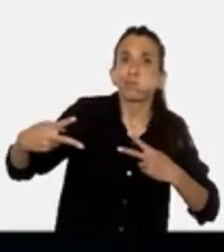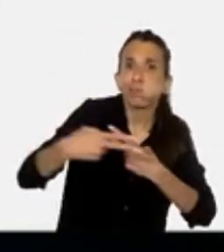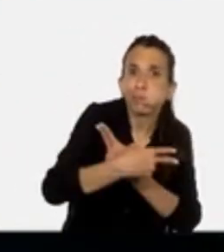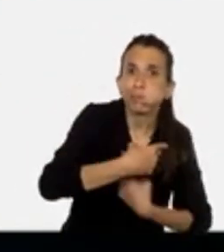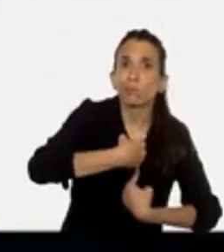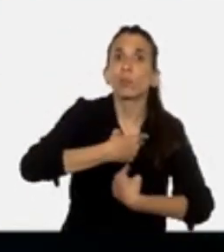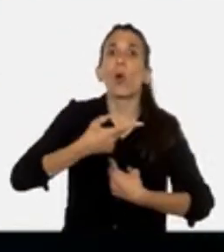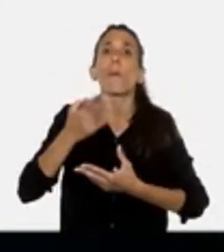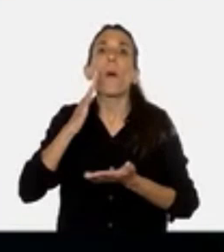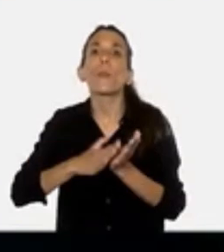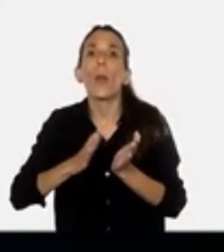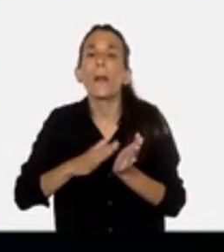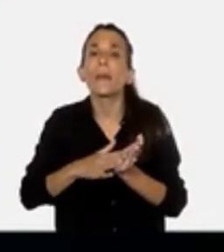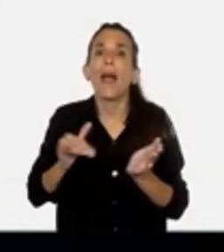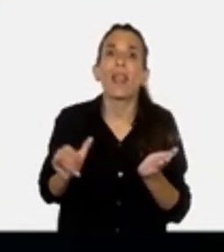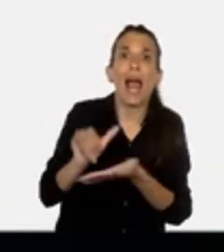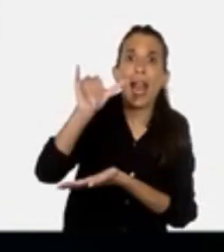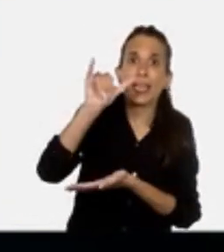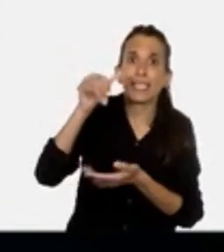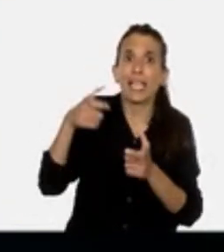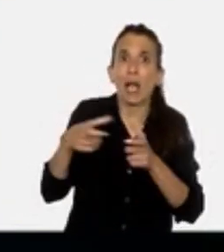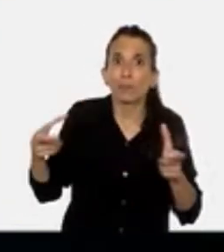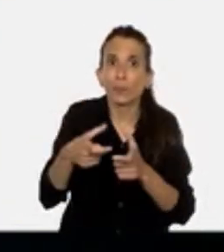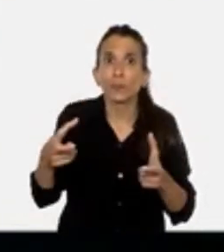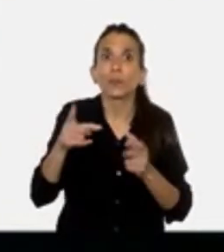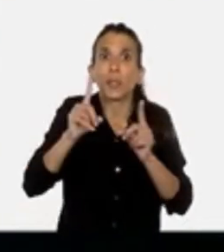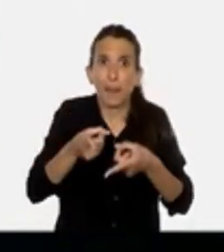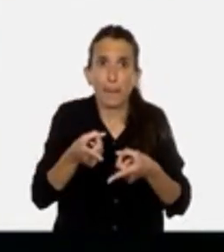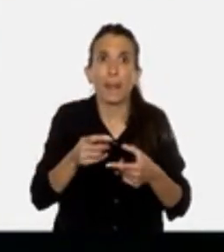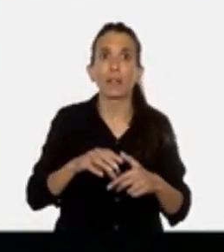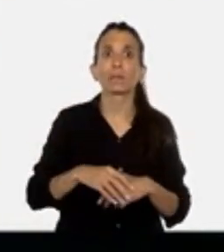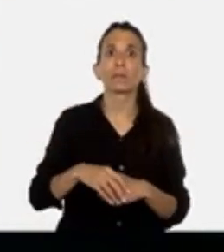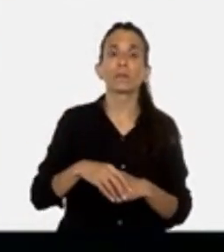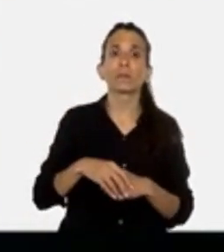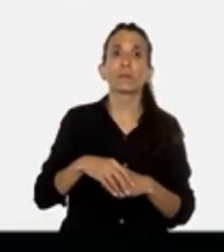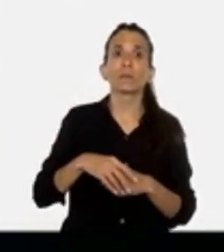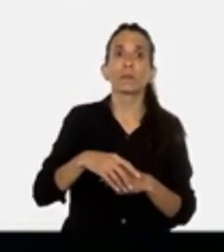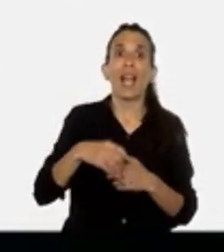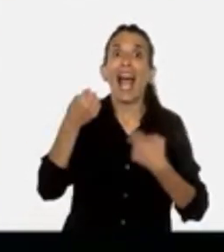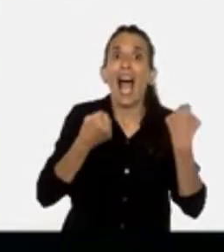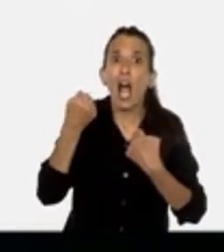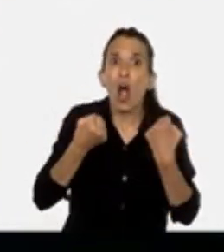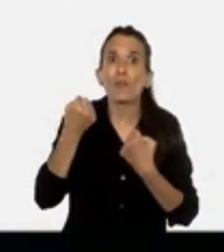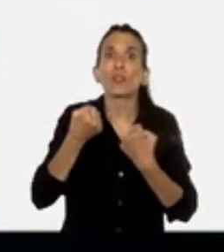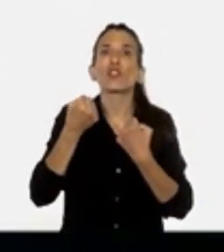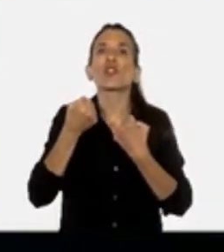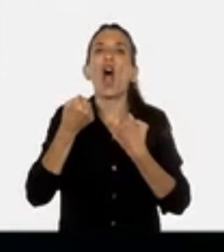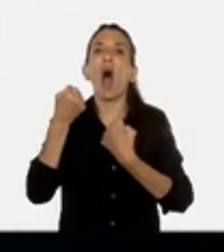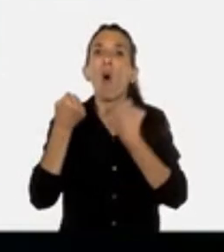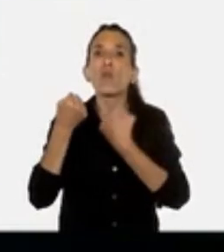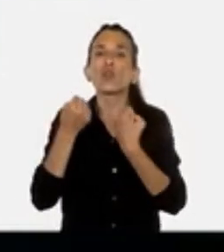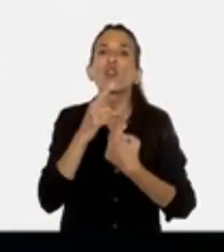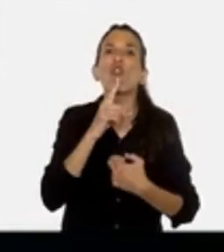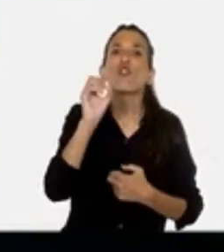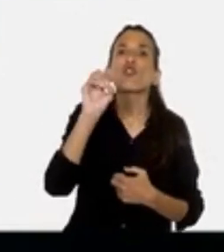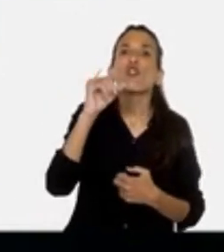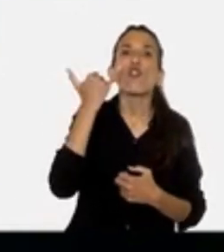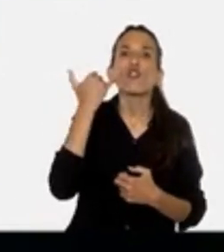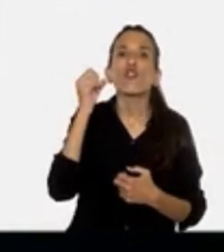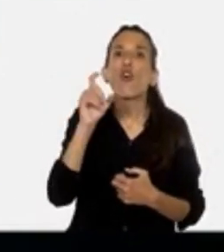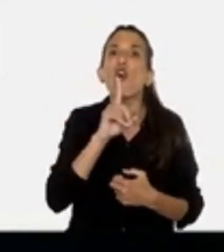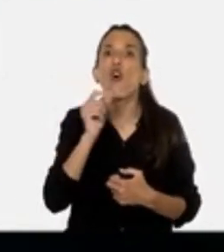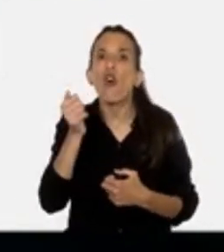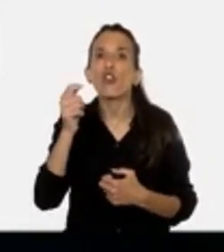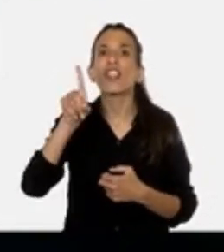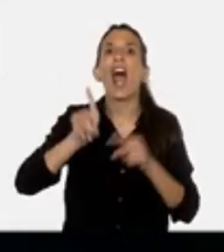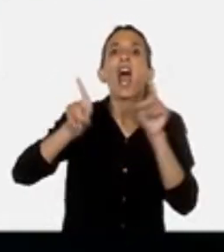aéreas hay que decir también que junto con la automotriz toyota y con algunas grandes